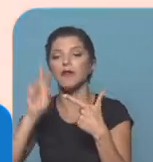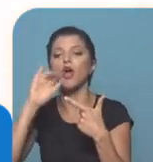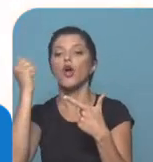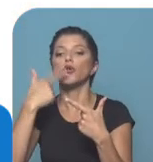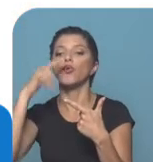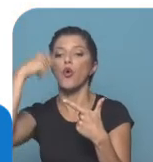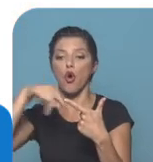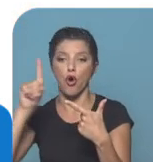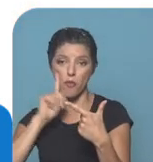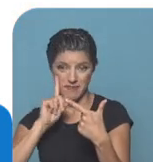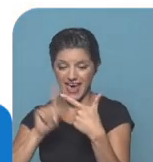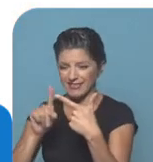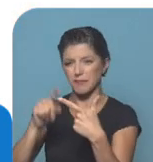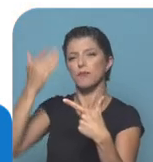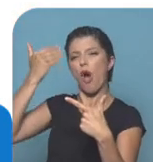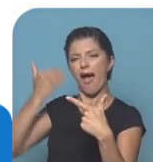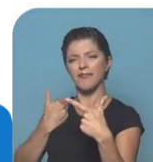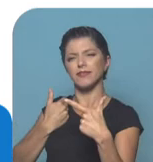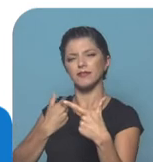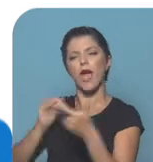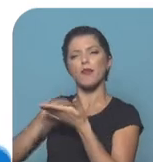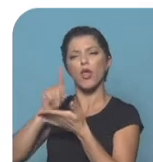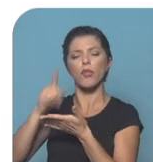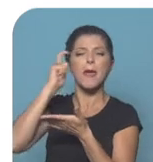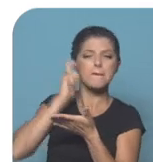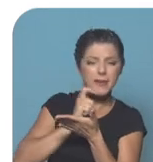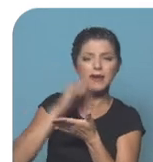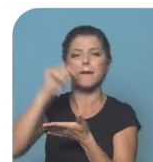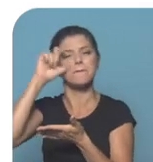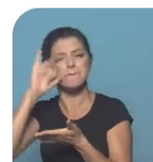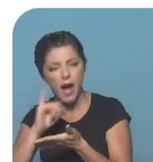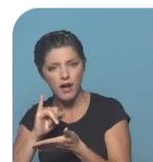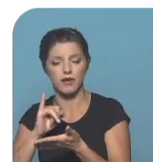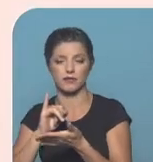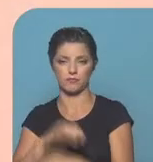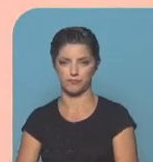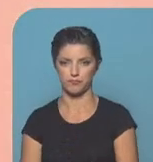Lázaro Báez y a Lago Marcino. Ellos serán los que estén a cargo de la causa de la tragedia de 11.